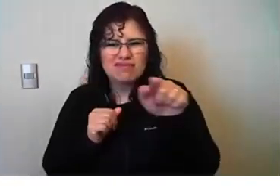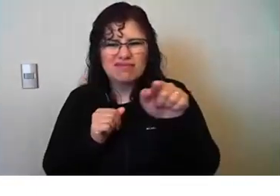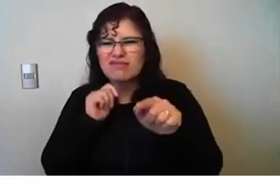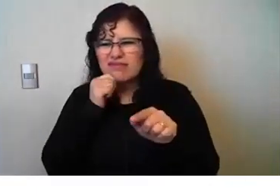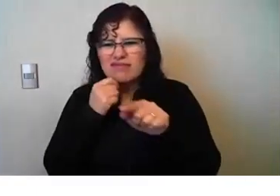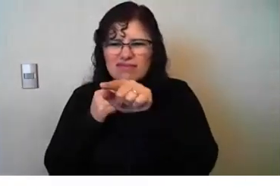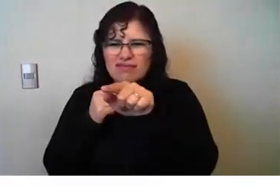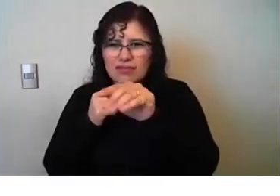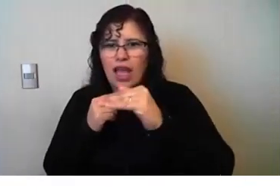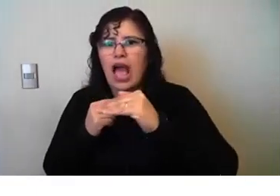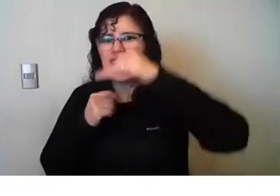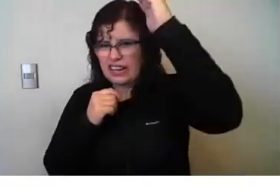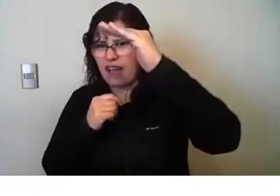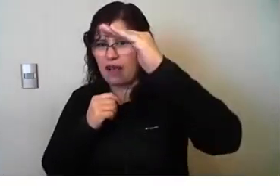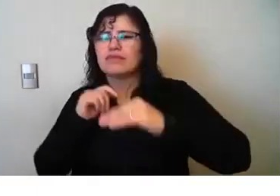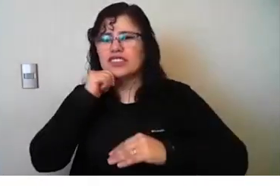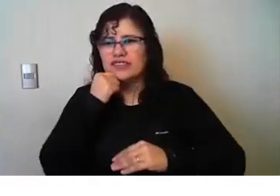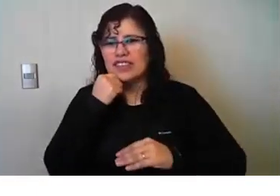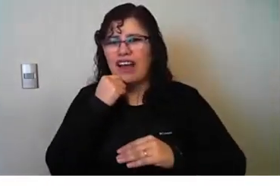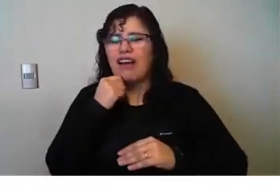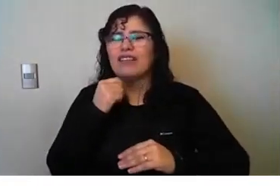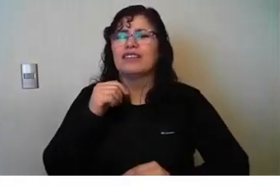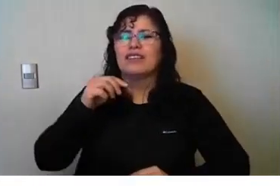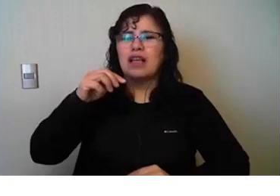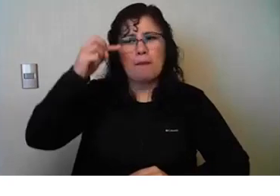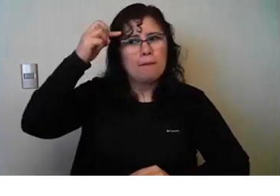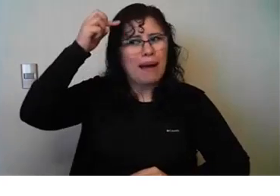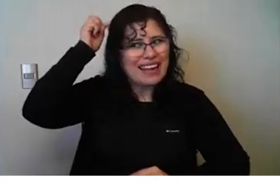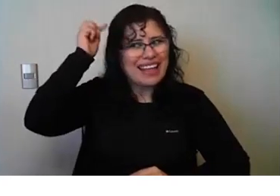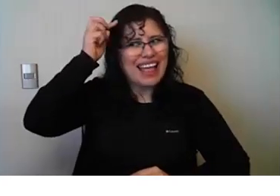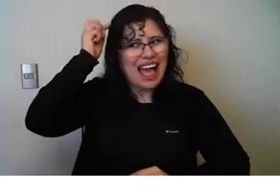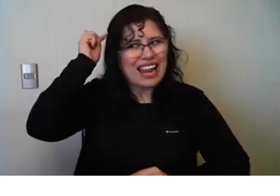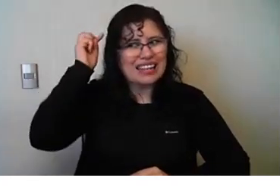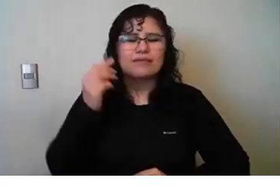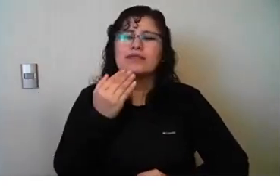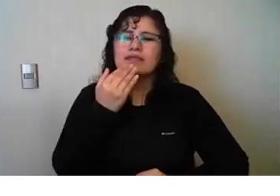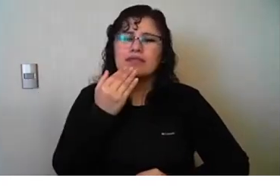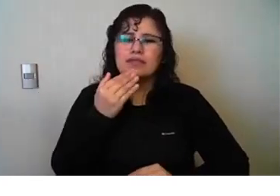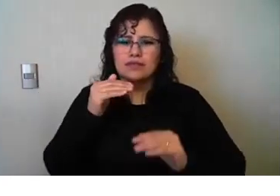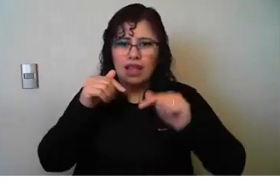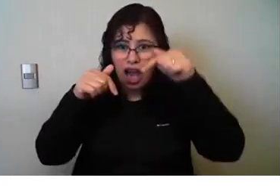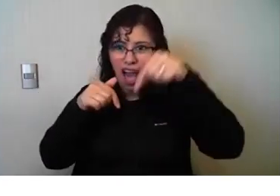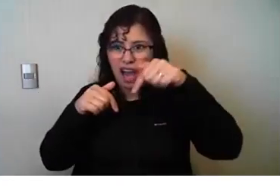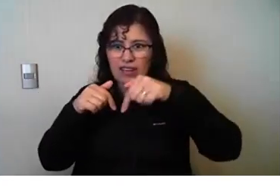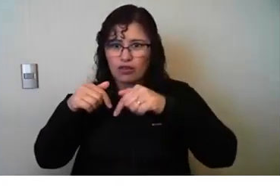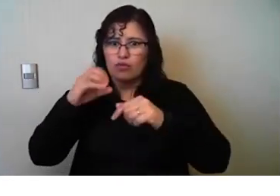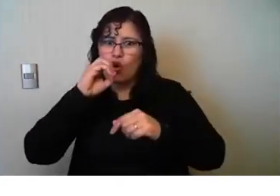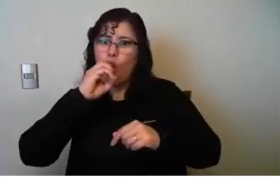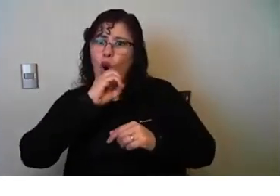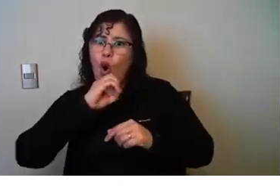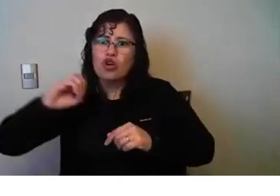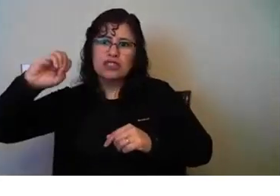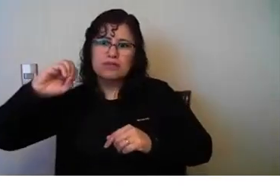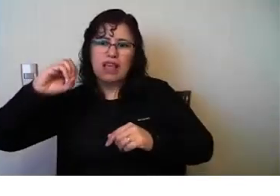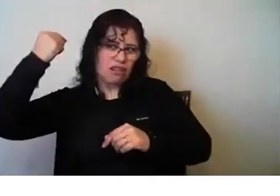sobre esta, todo lo que queda arriba es parietal y todo lo que queda acá es occipital.